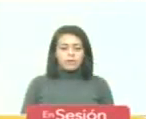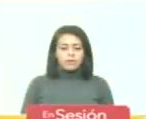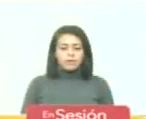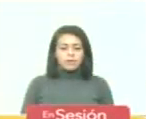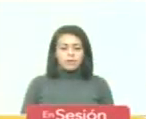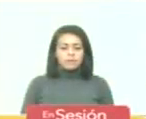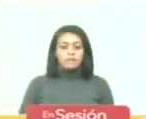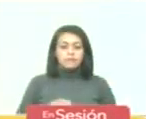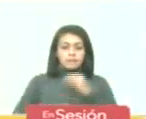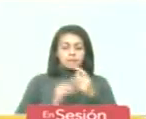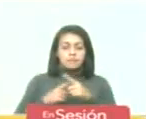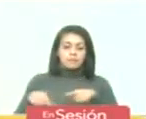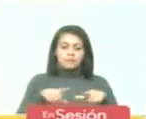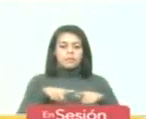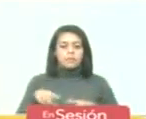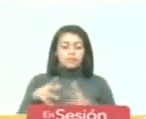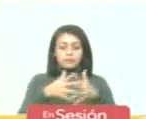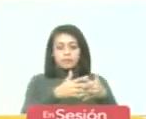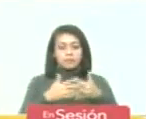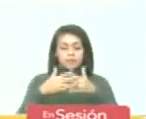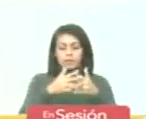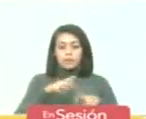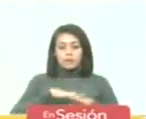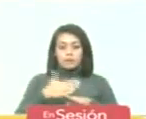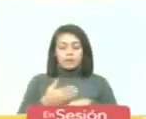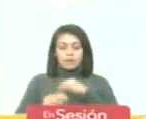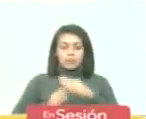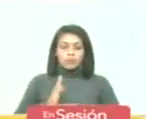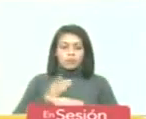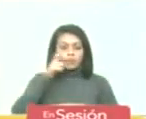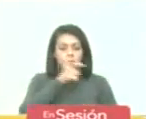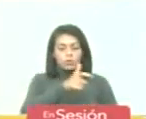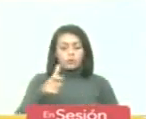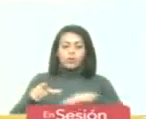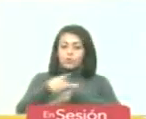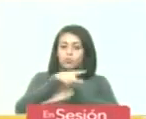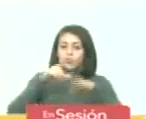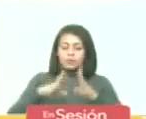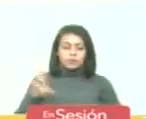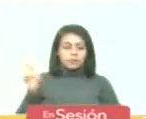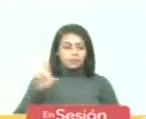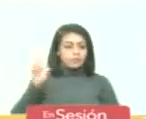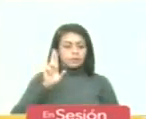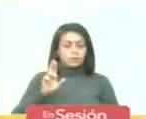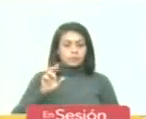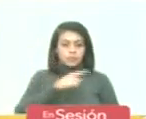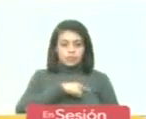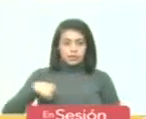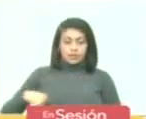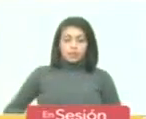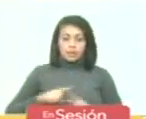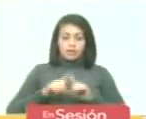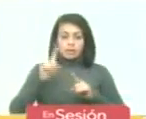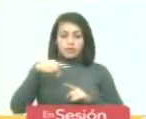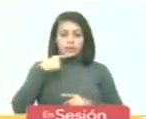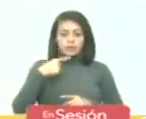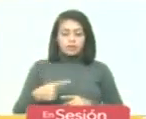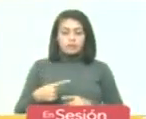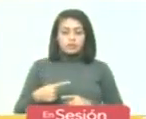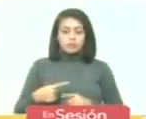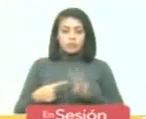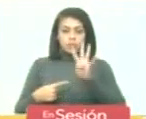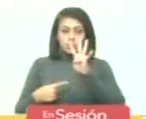la provocación del imperialismo norteamericano contra el pueblo y el gobierno de la República Popular China. Y punto